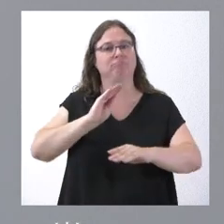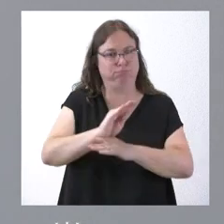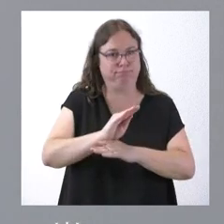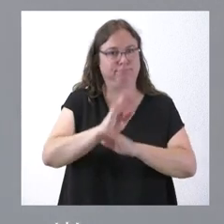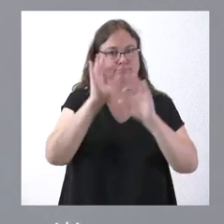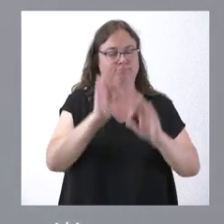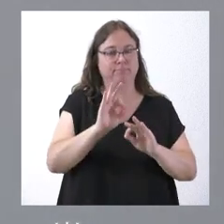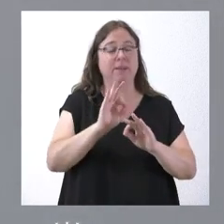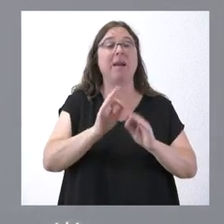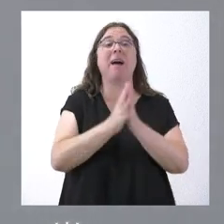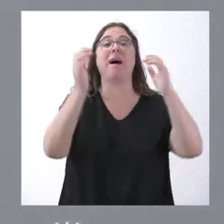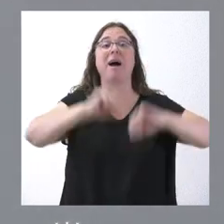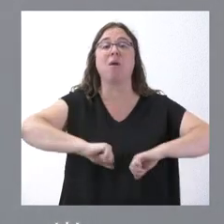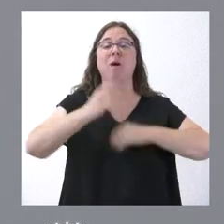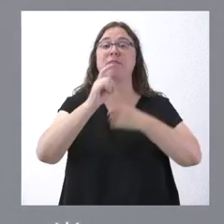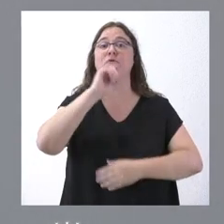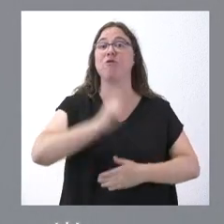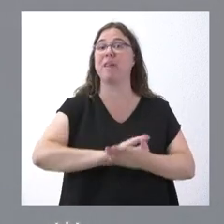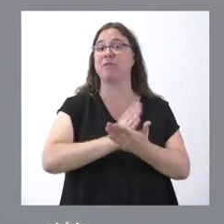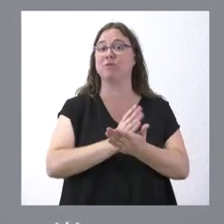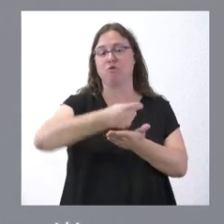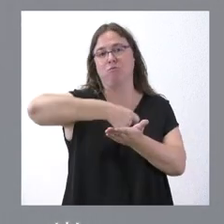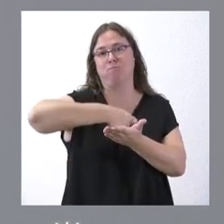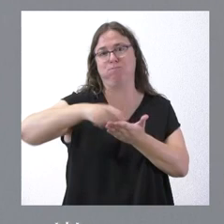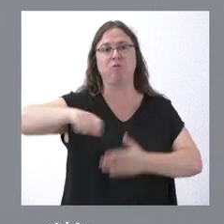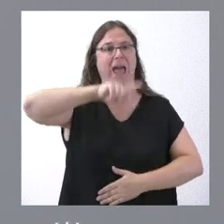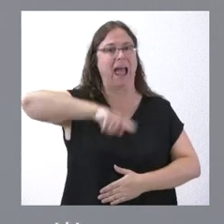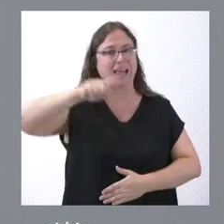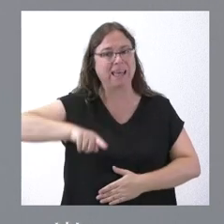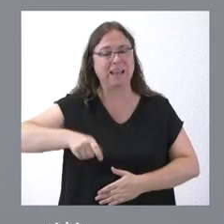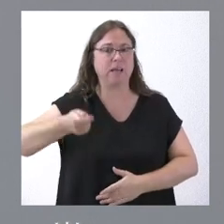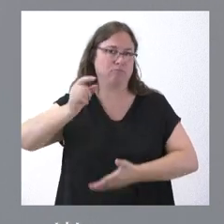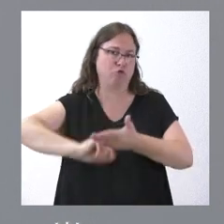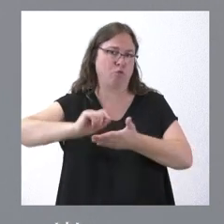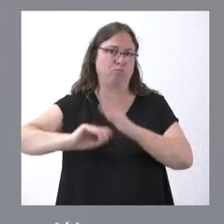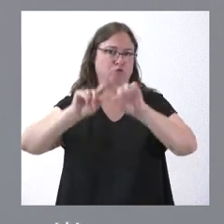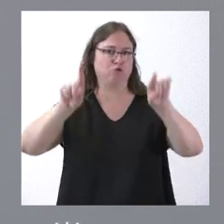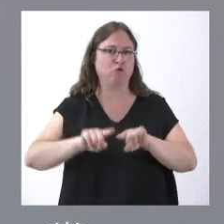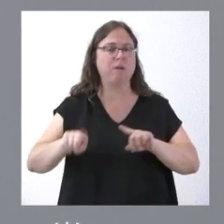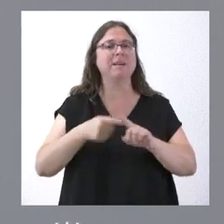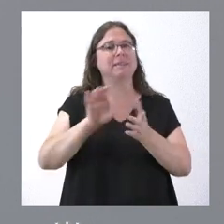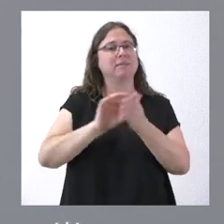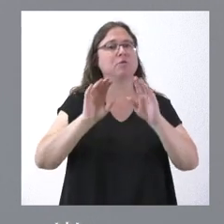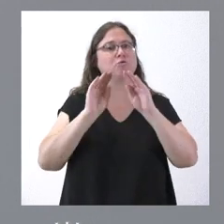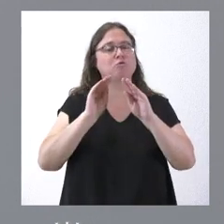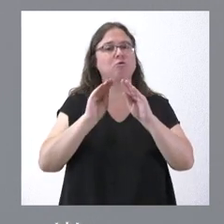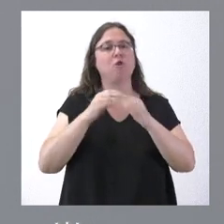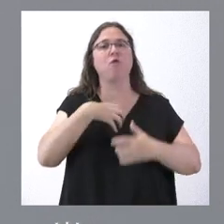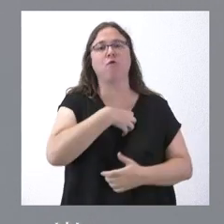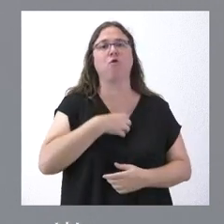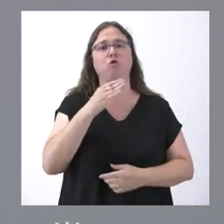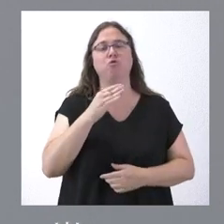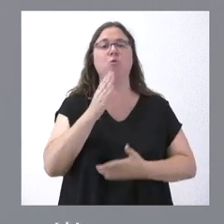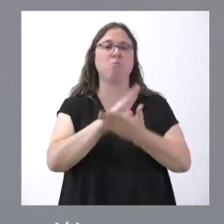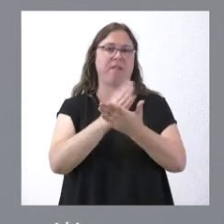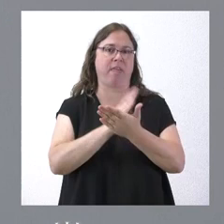la Fundación Serla hacer efectivos pagos de arrendamiento, de personal y de servicios derivados del ejercicio de sus funciones de